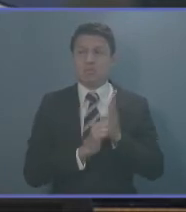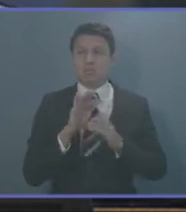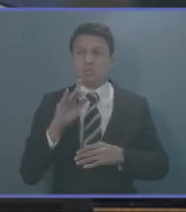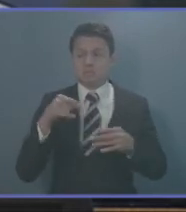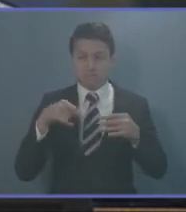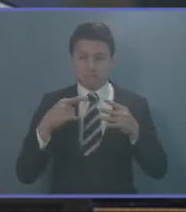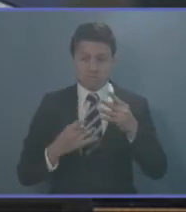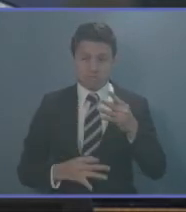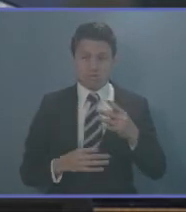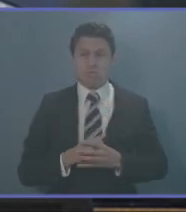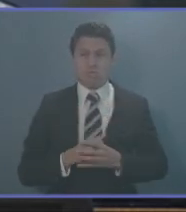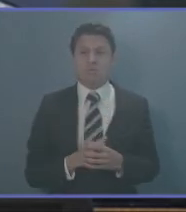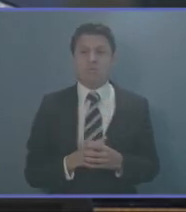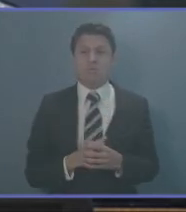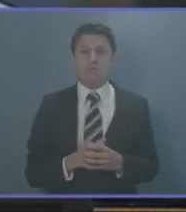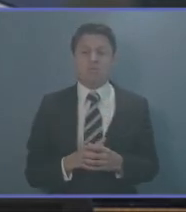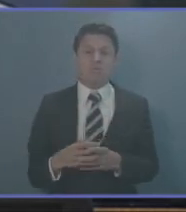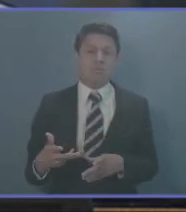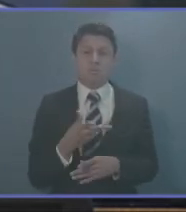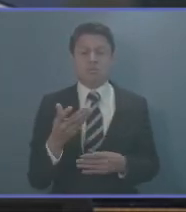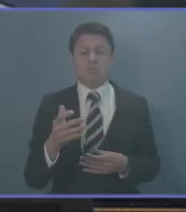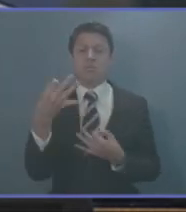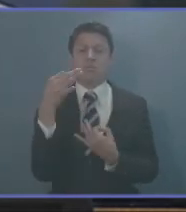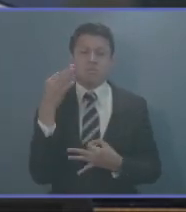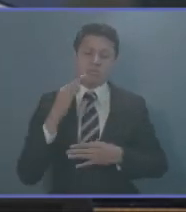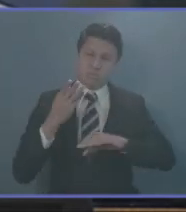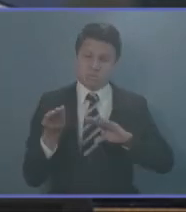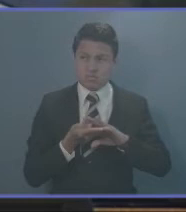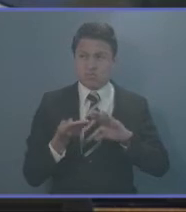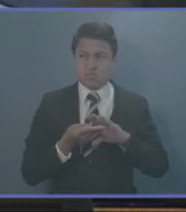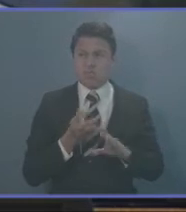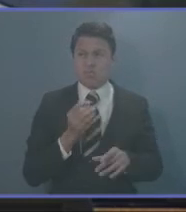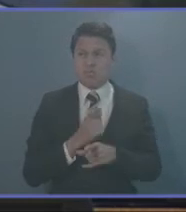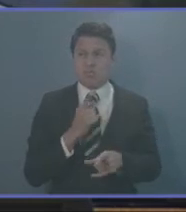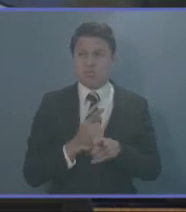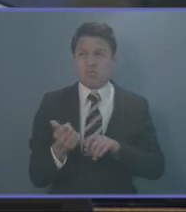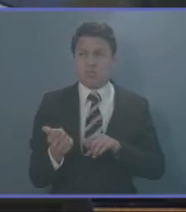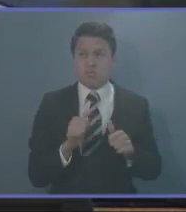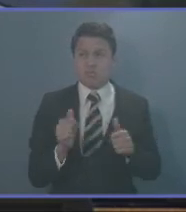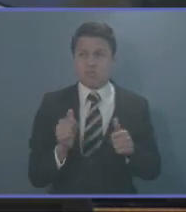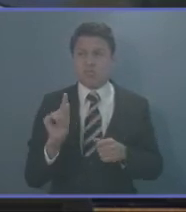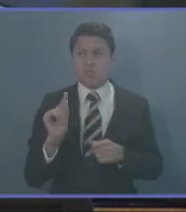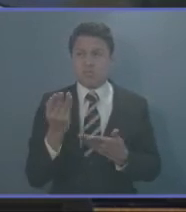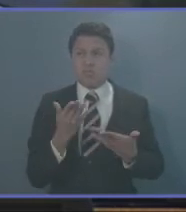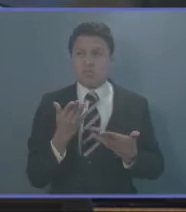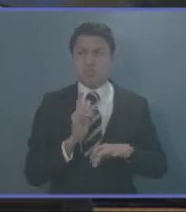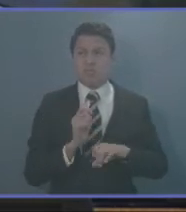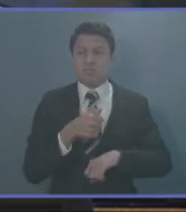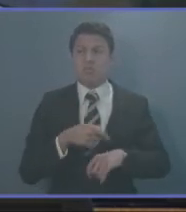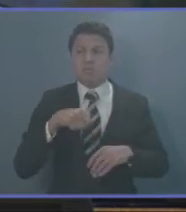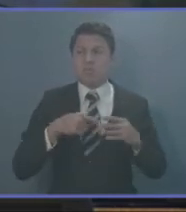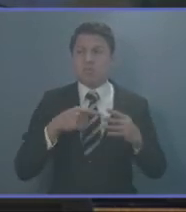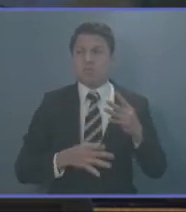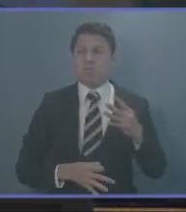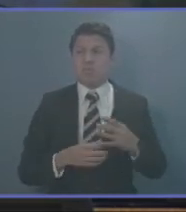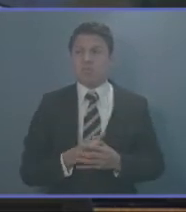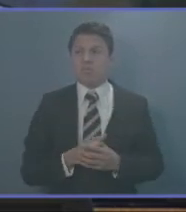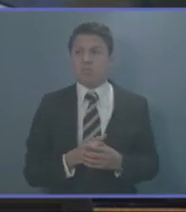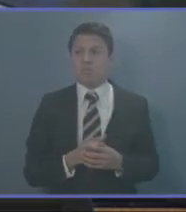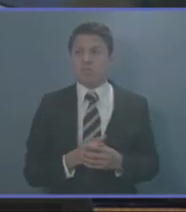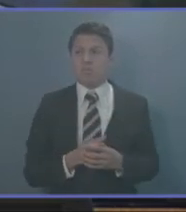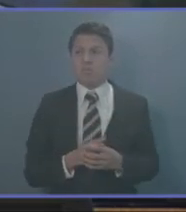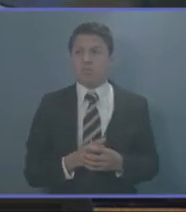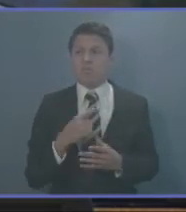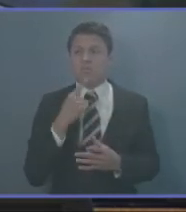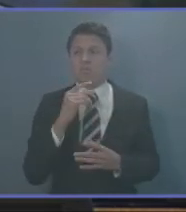ley, así como toda la documentación idónea que sustente las deducciones permitidas de conformidad a la presente ley.